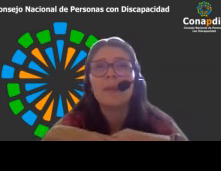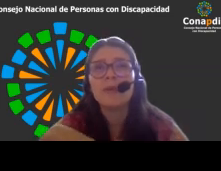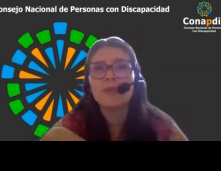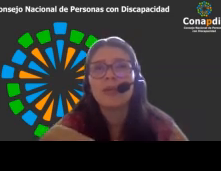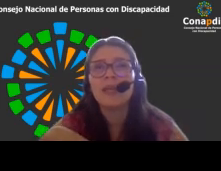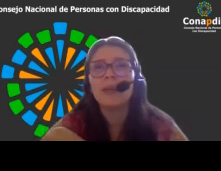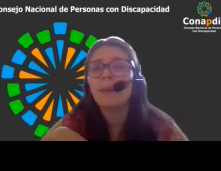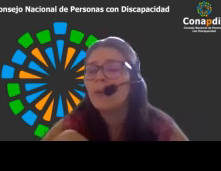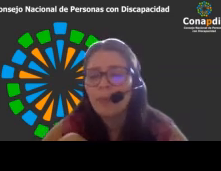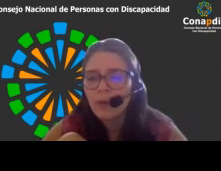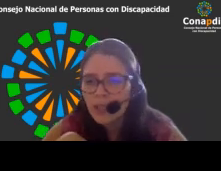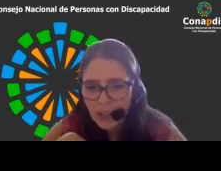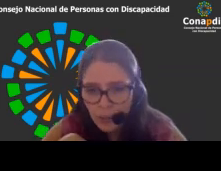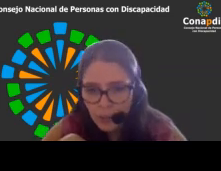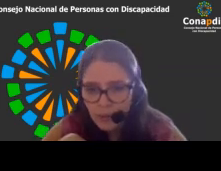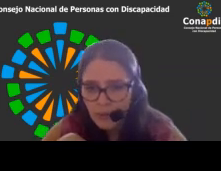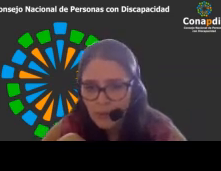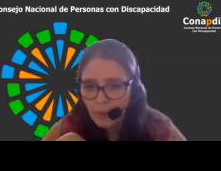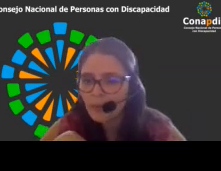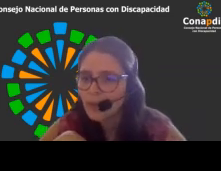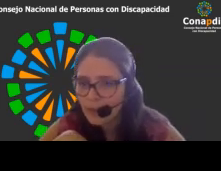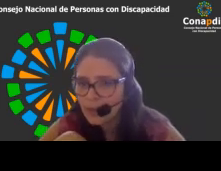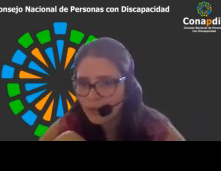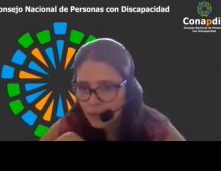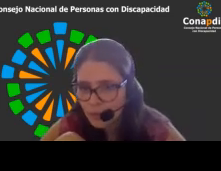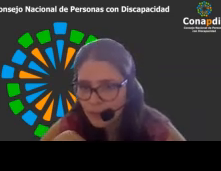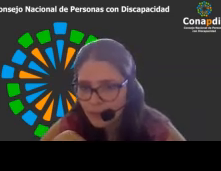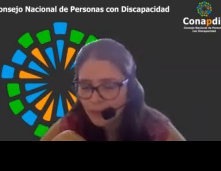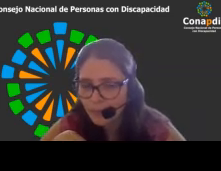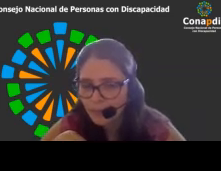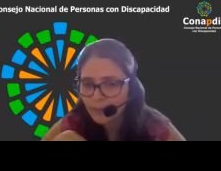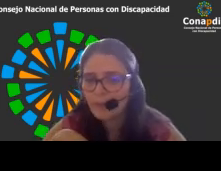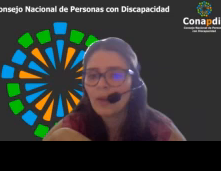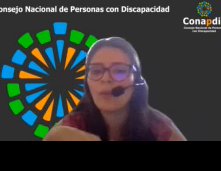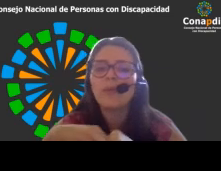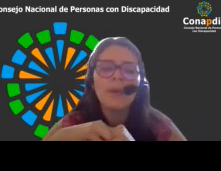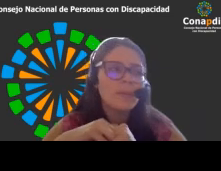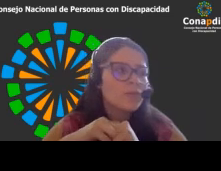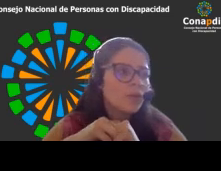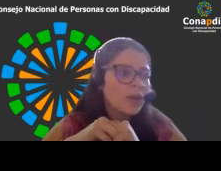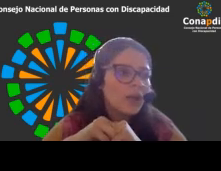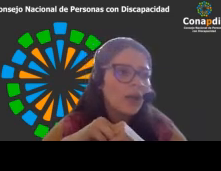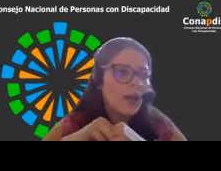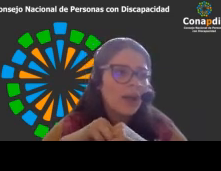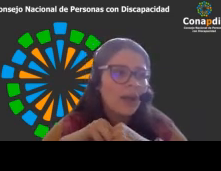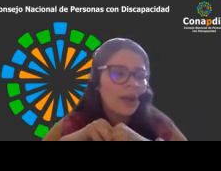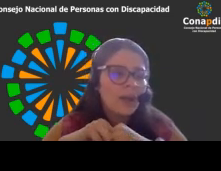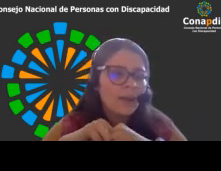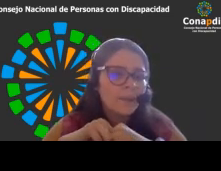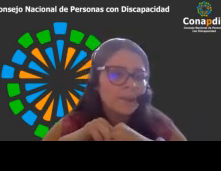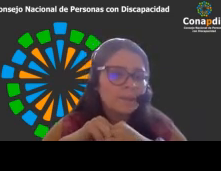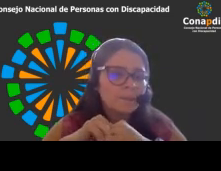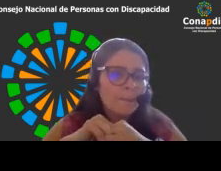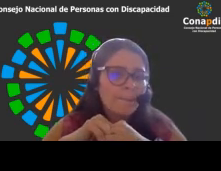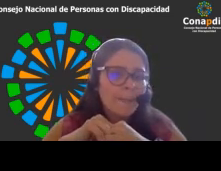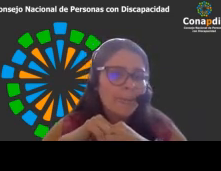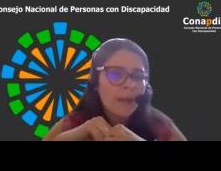Póngase a pensar Bueno una persona que ve muy poquito podrá ver esto una persona